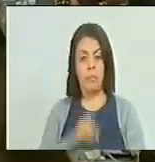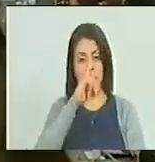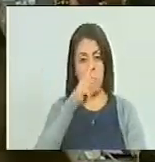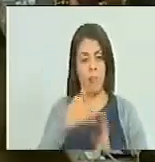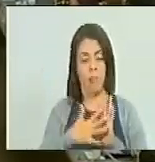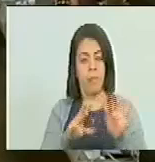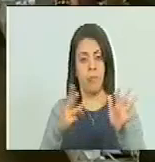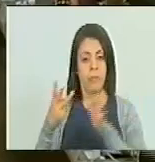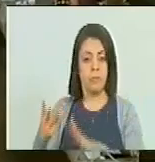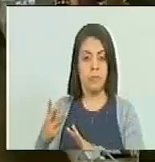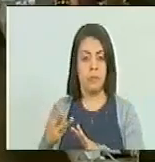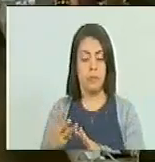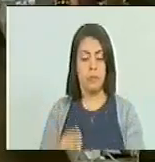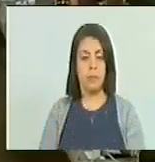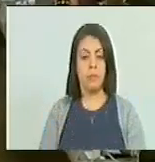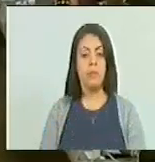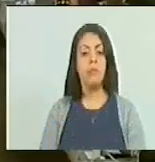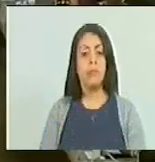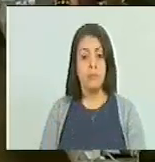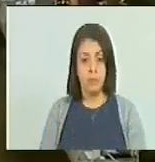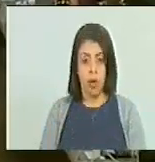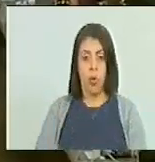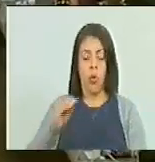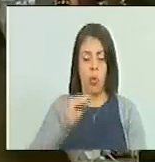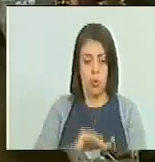año 2018 ocurre